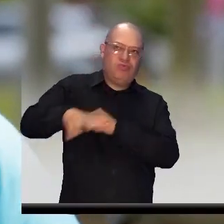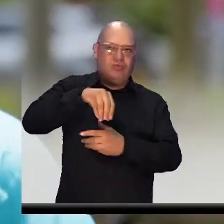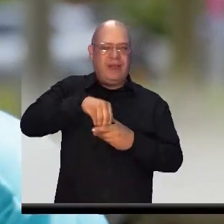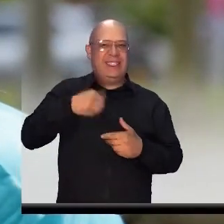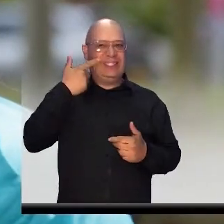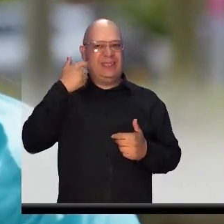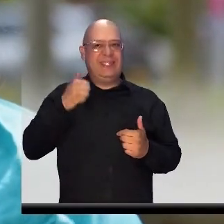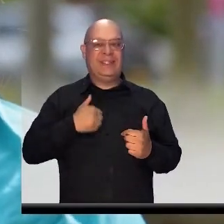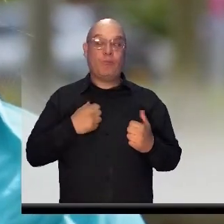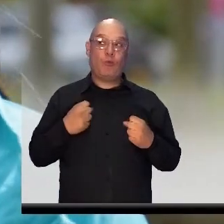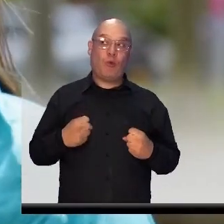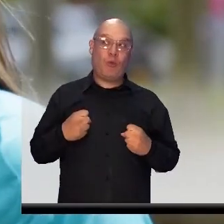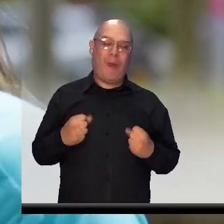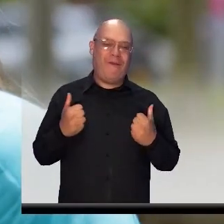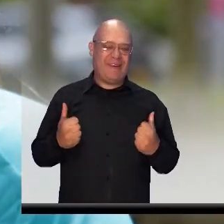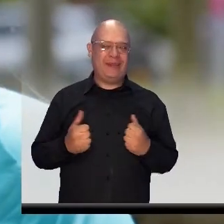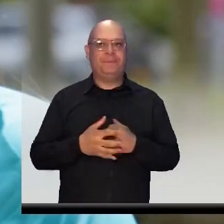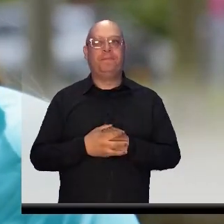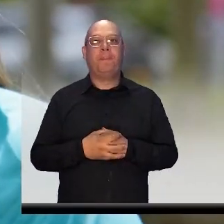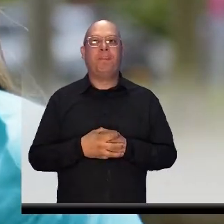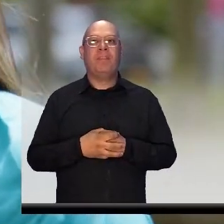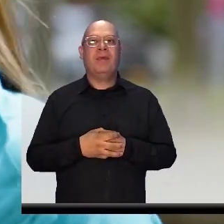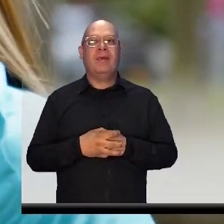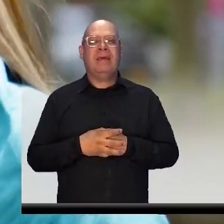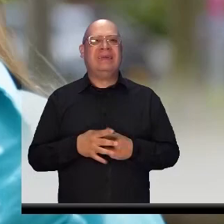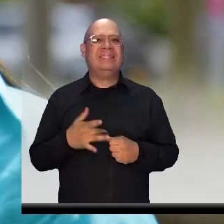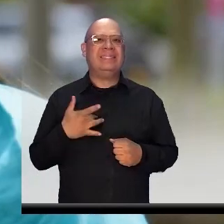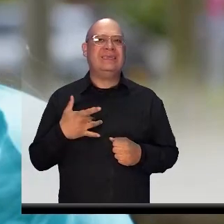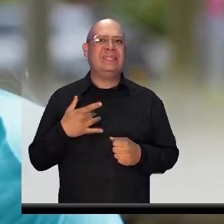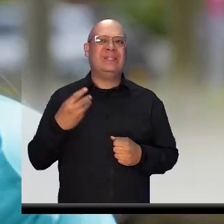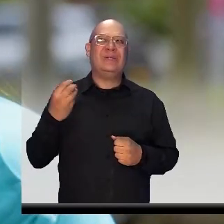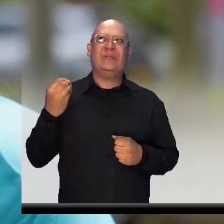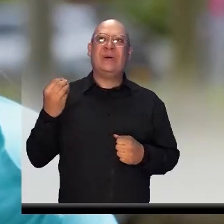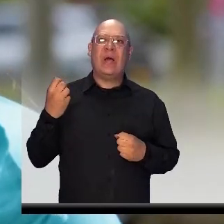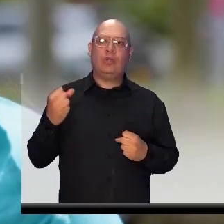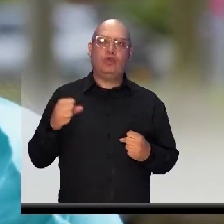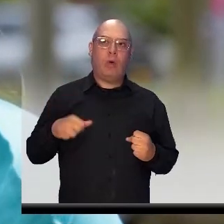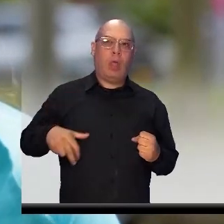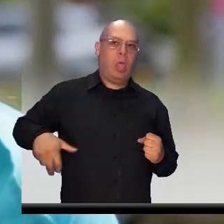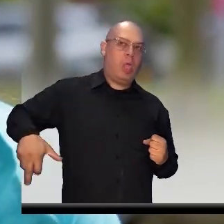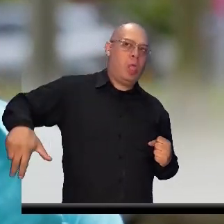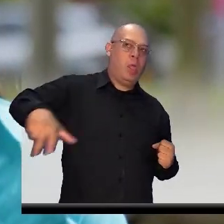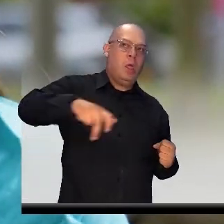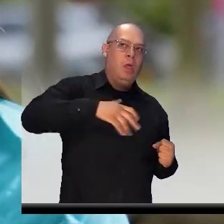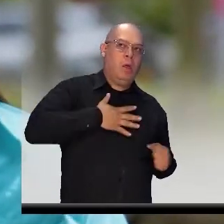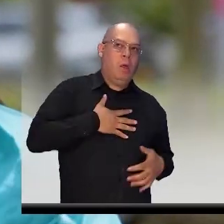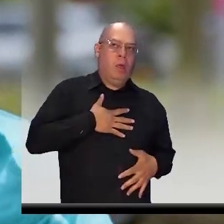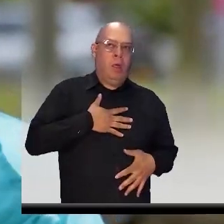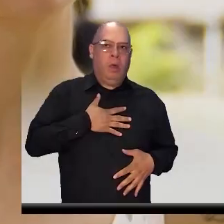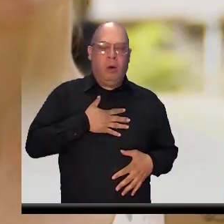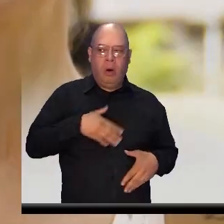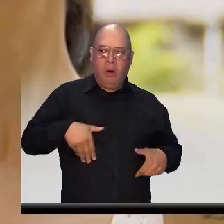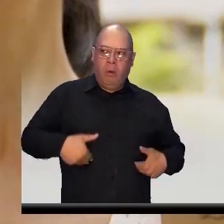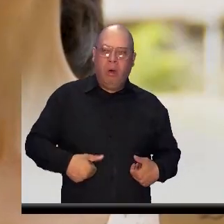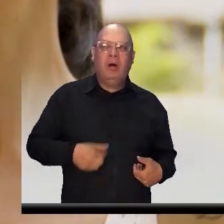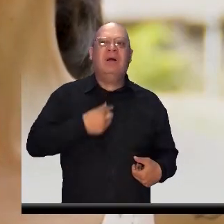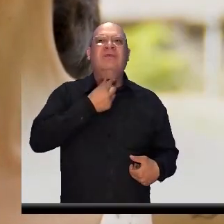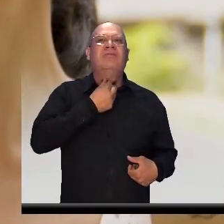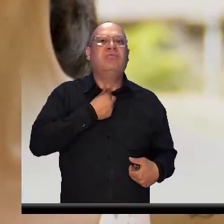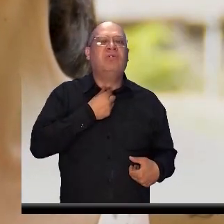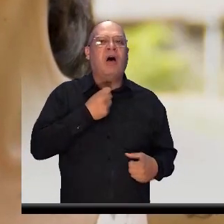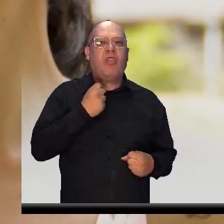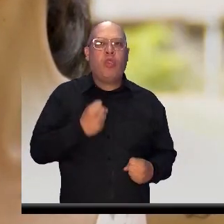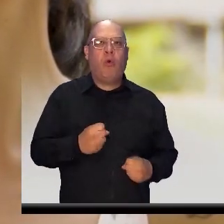encanta. Bueno, ¿y ustedes no han sentido como el clima muy pesado? Porque yo le di una vuelta a esto y ya me siento como cansada, disfónica. ¿Cómo Doc, hacen? Sí,